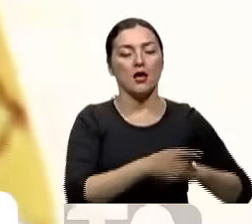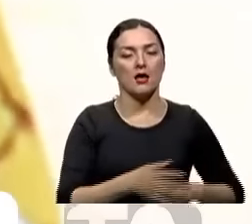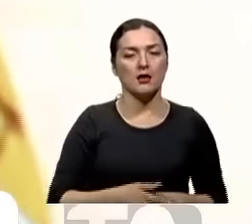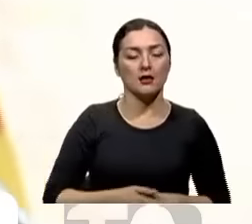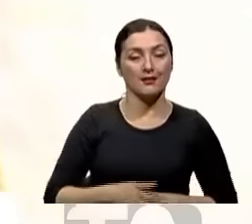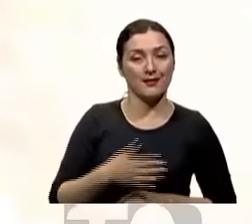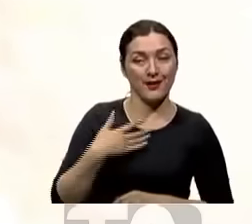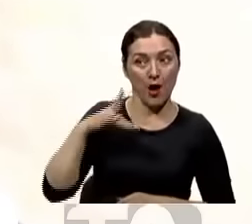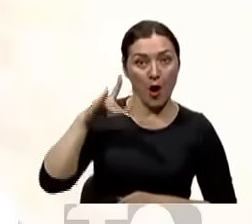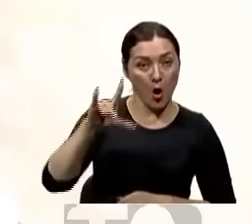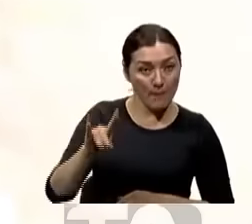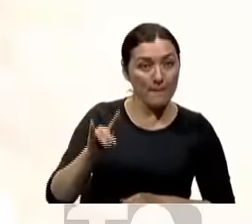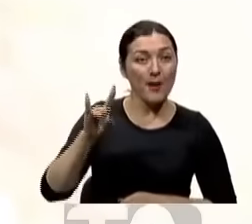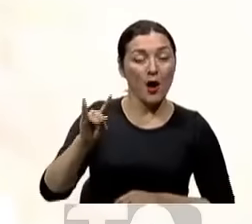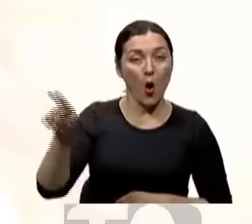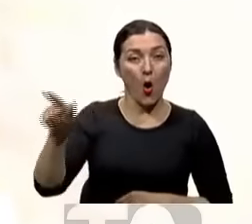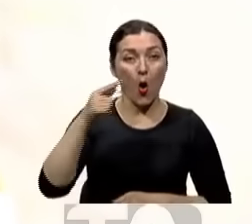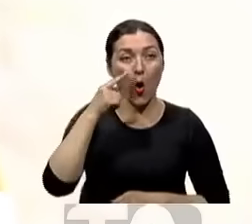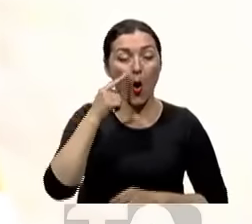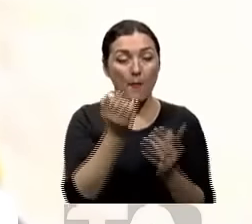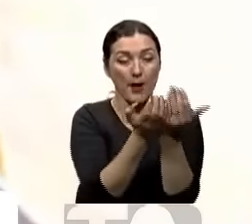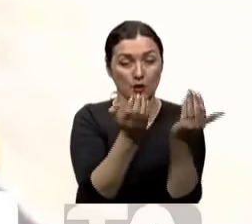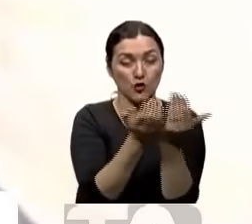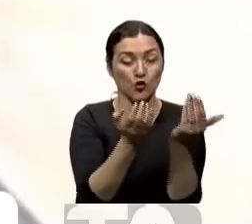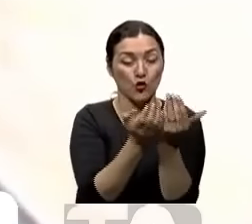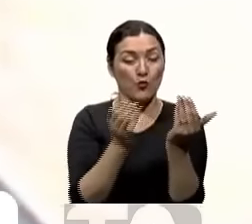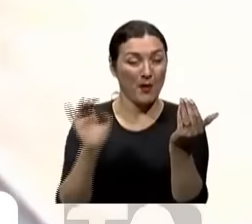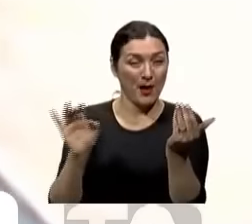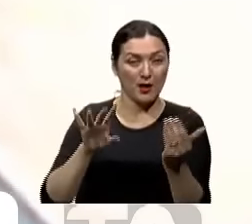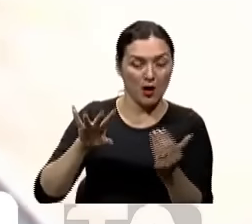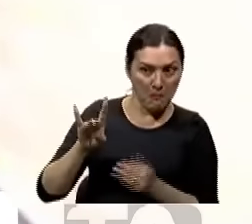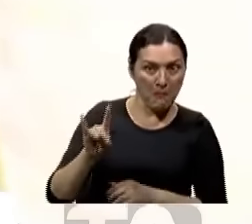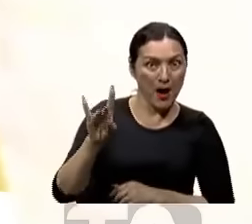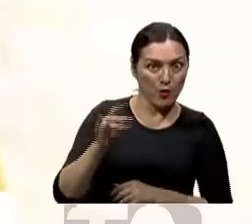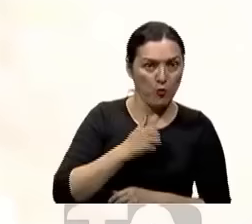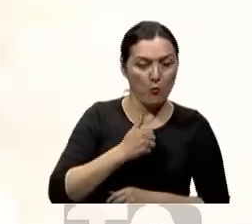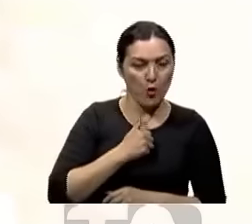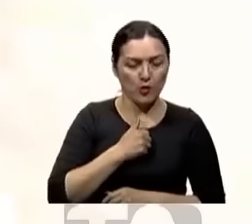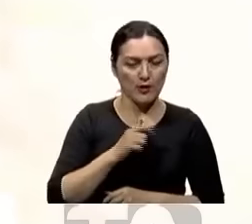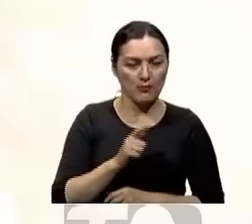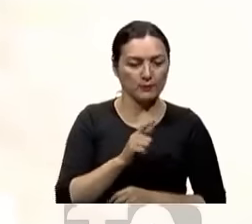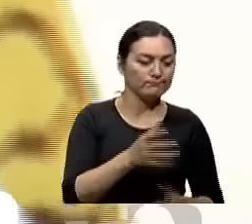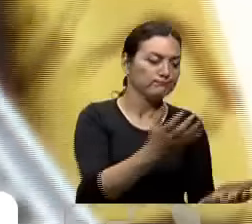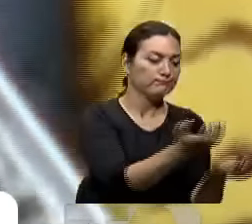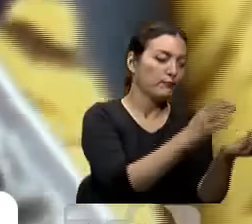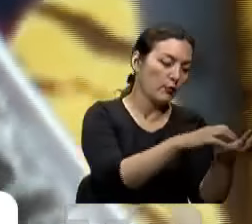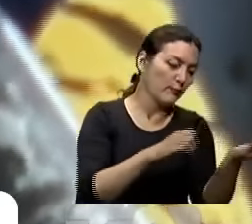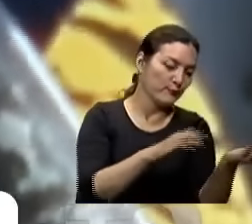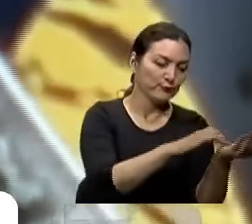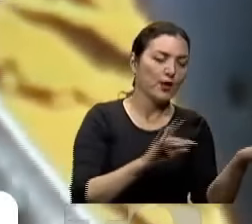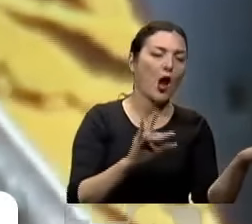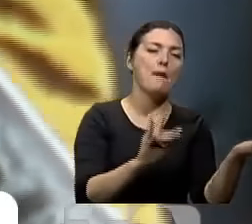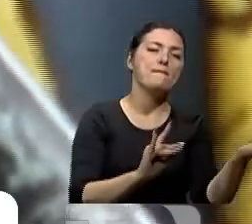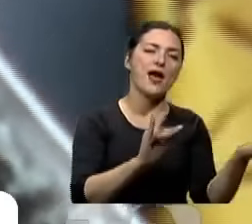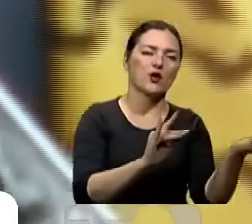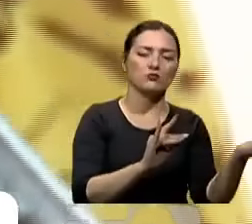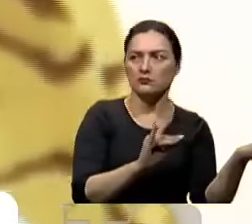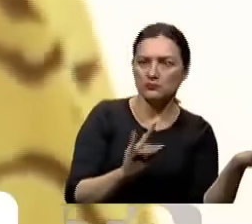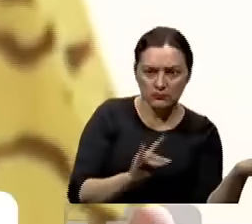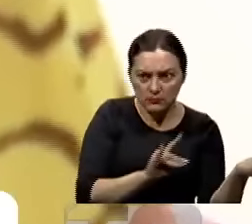que ha sido de los mismos señores de la recicladora que lo tienen como para cuidar allá, se tira y lo muerde. Él lo retuvo, lo